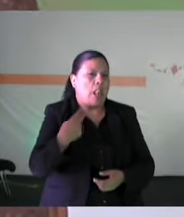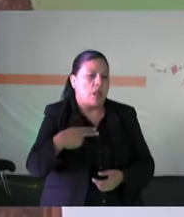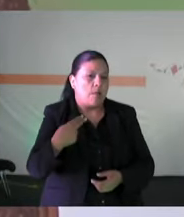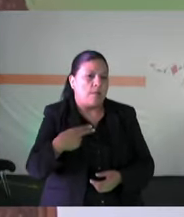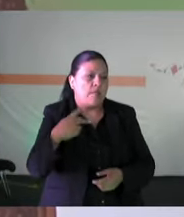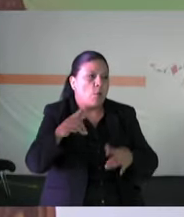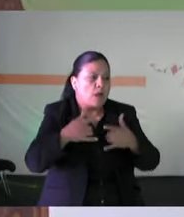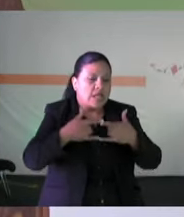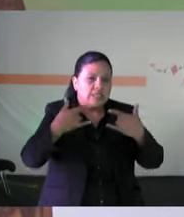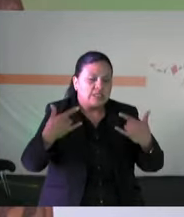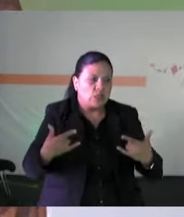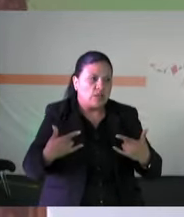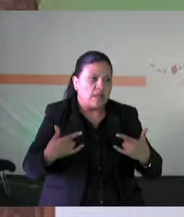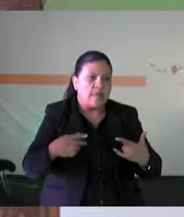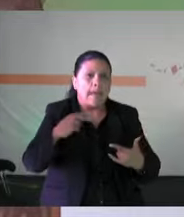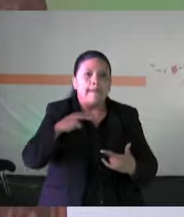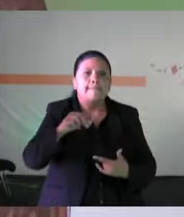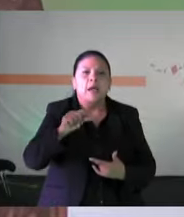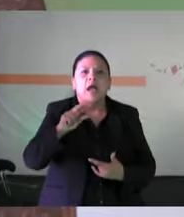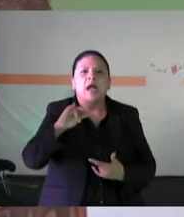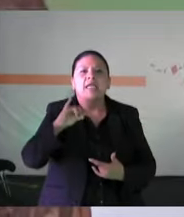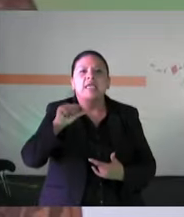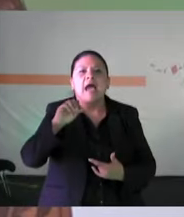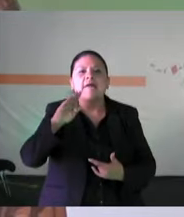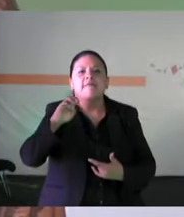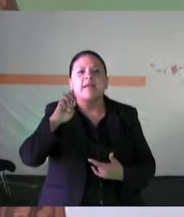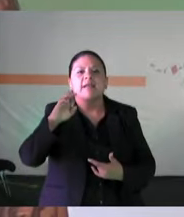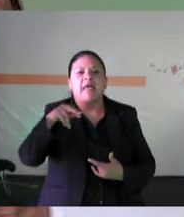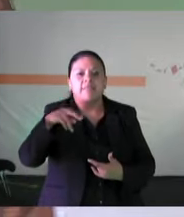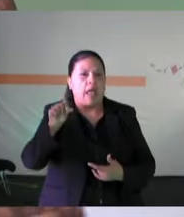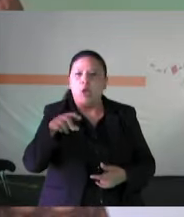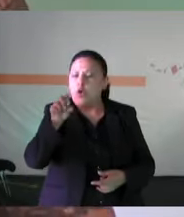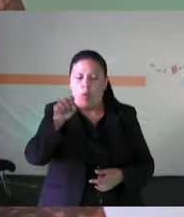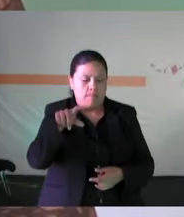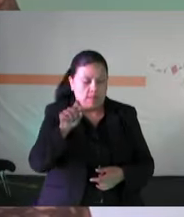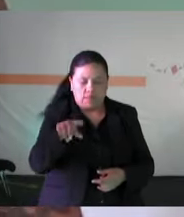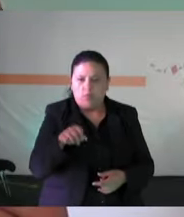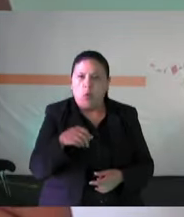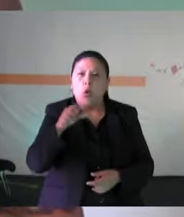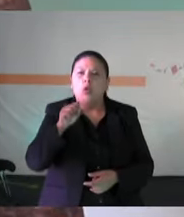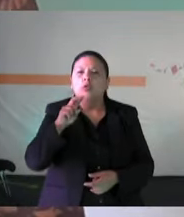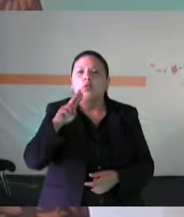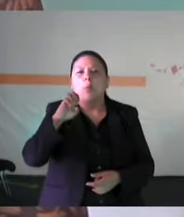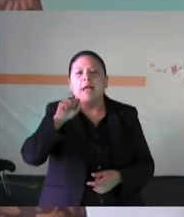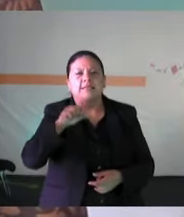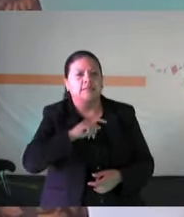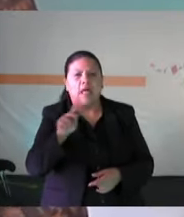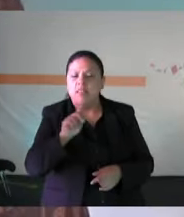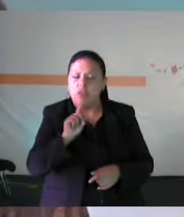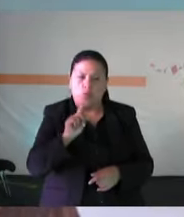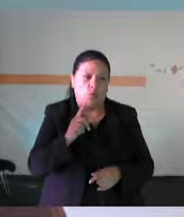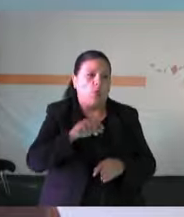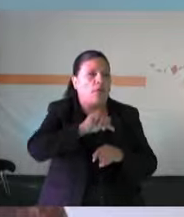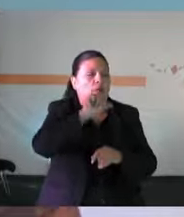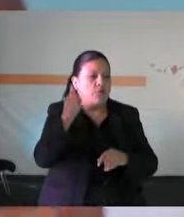de María Fernanda, pero que no sea Subasta, no se vale decir el que está hablando. Uno. ¿Quién?